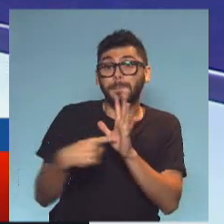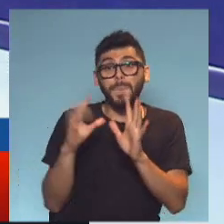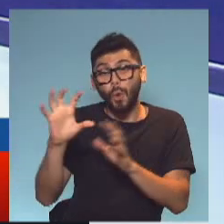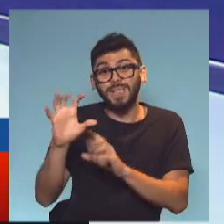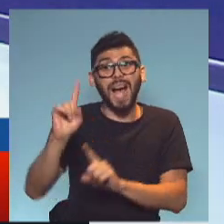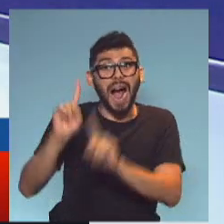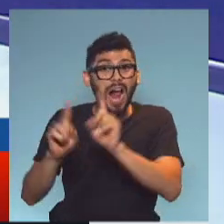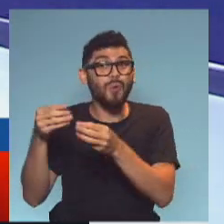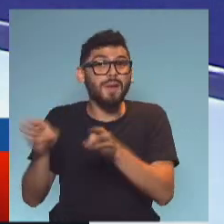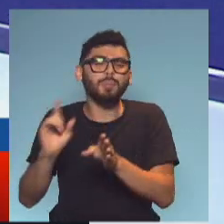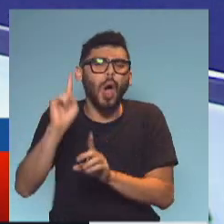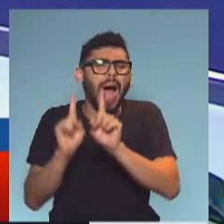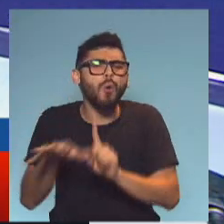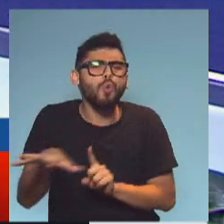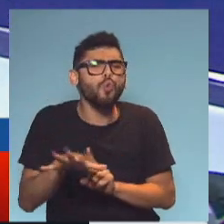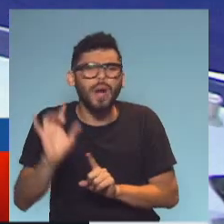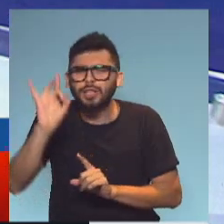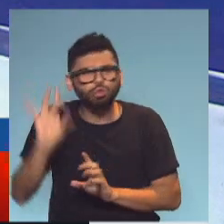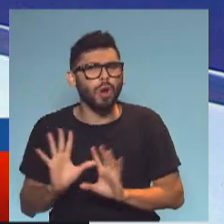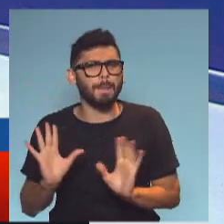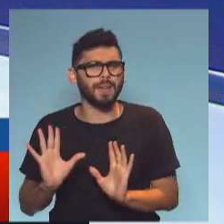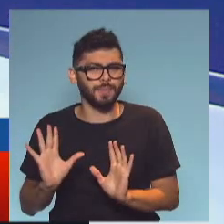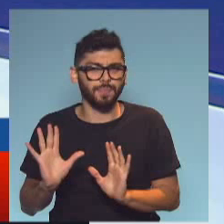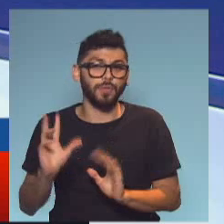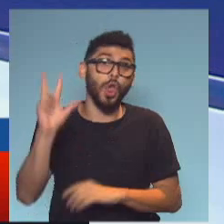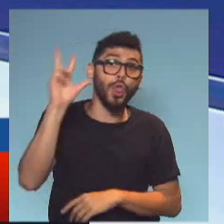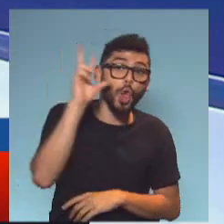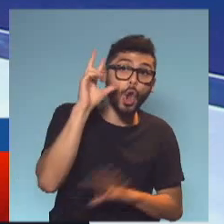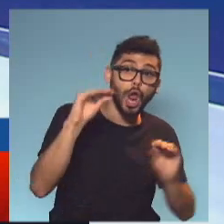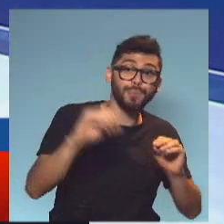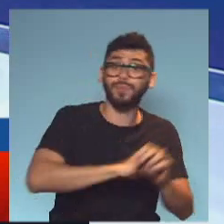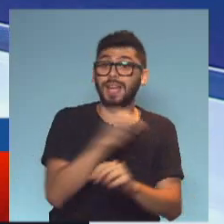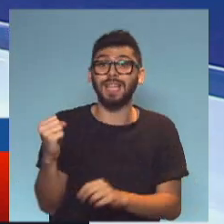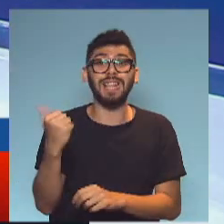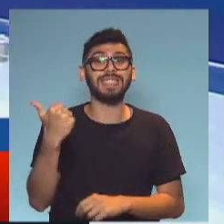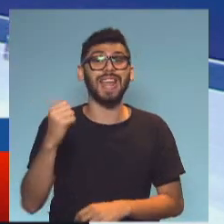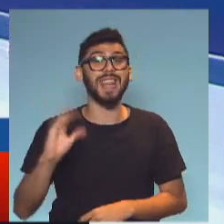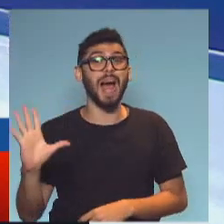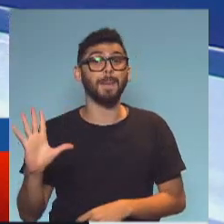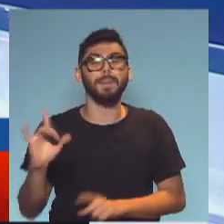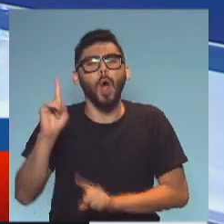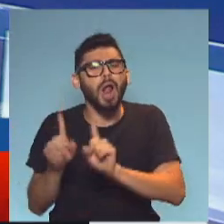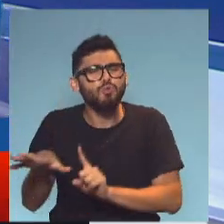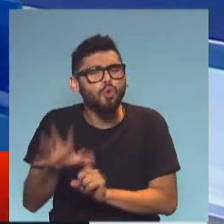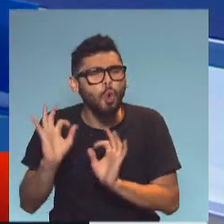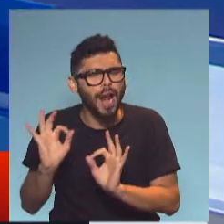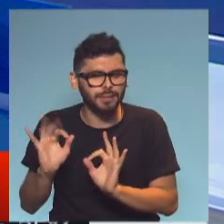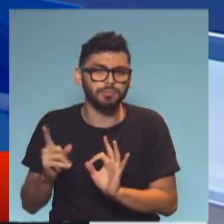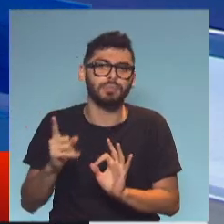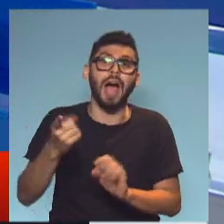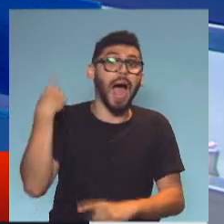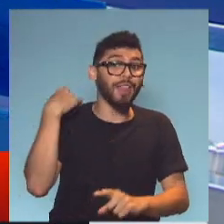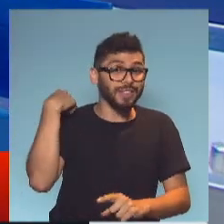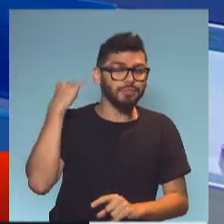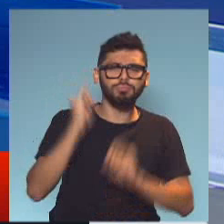de provincia de Buenos Aires, ¿sí? De 8 de la noche a 6 de la mañana. Y lo que contamos en el inicio y que vamos a